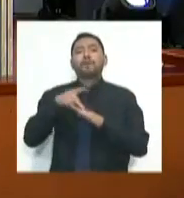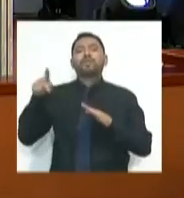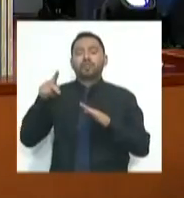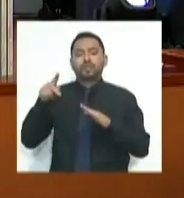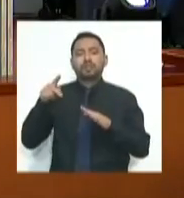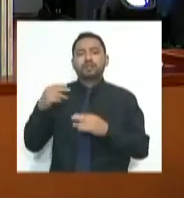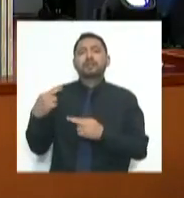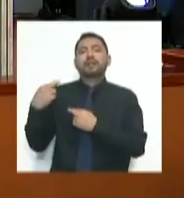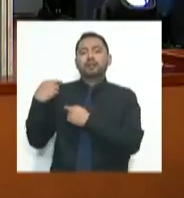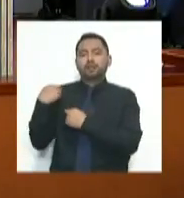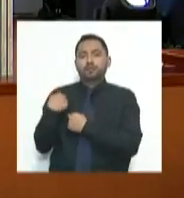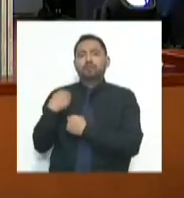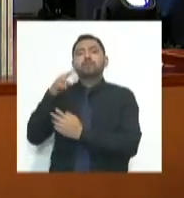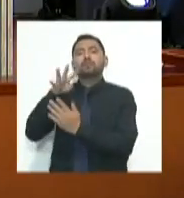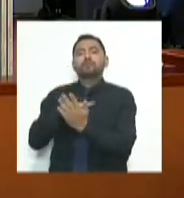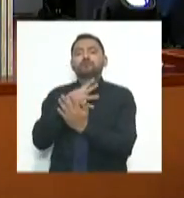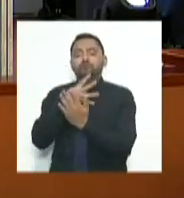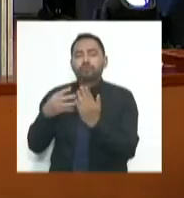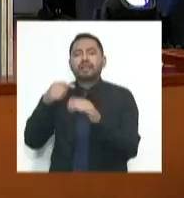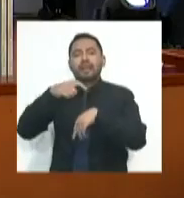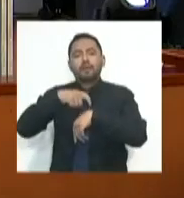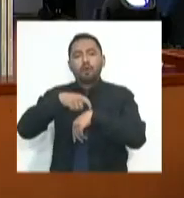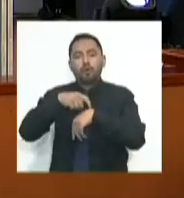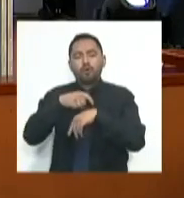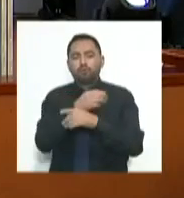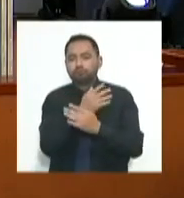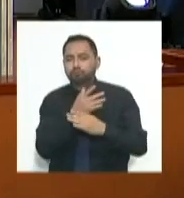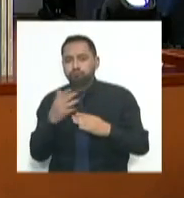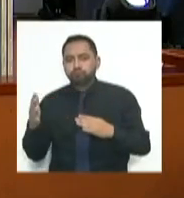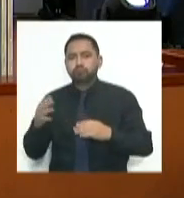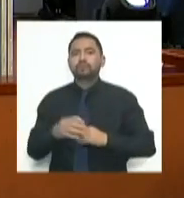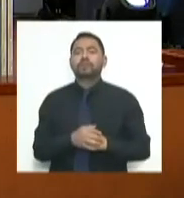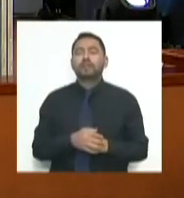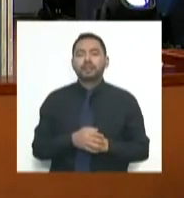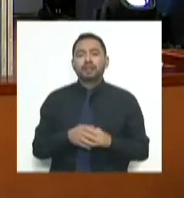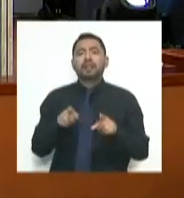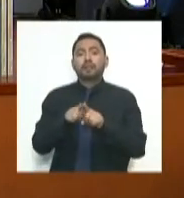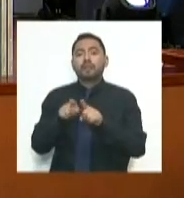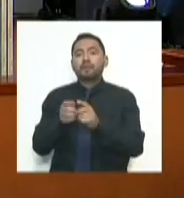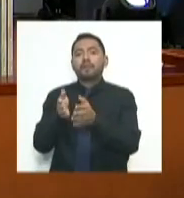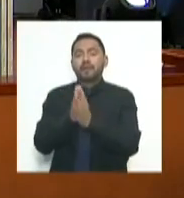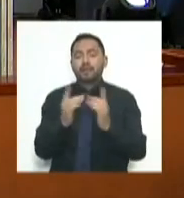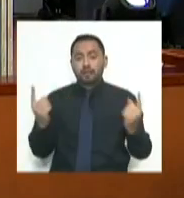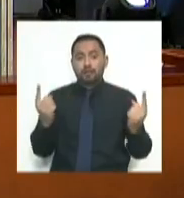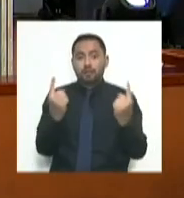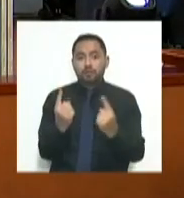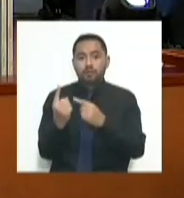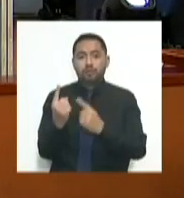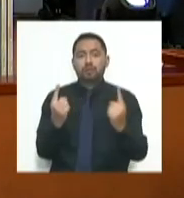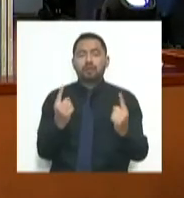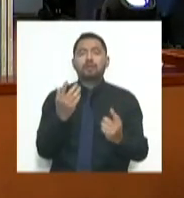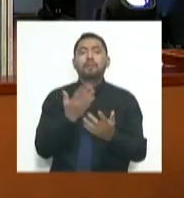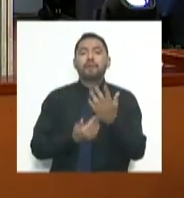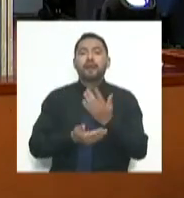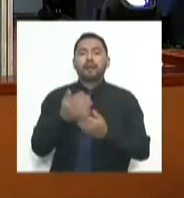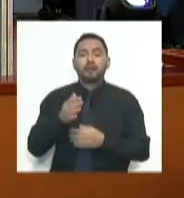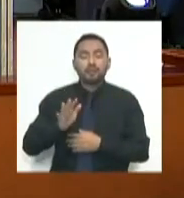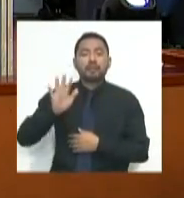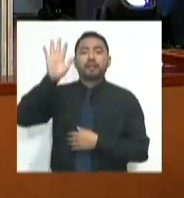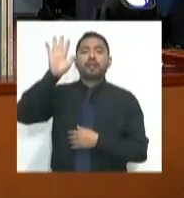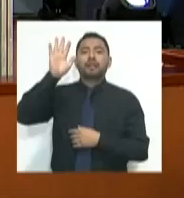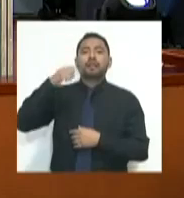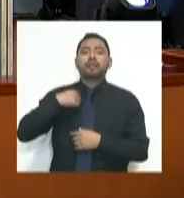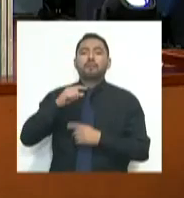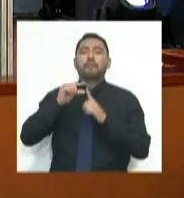diversidad de temas que hubo ayer pero te puedo garantizar que para ella este es un tema absolutamente central está esta propuesta revolucionaria que ha